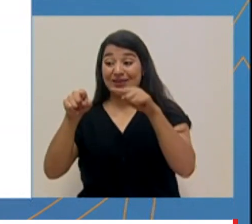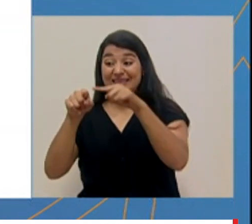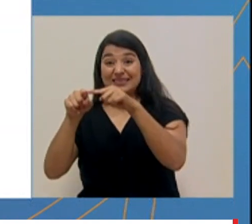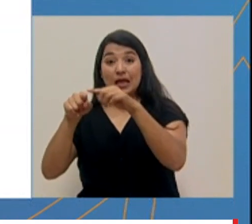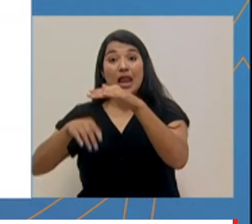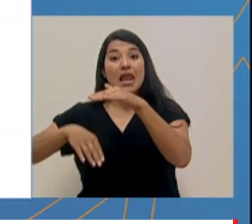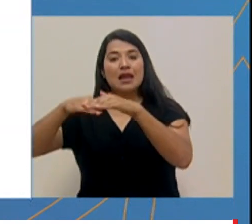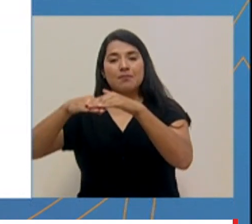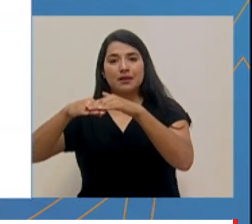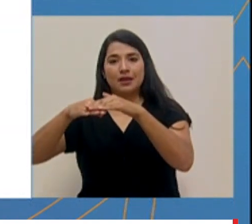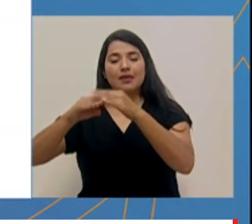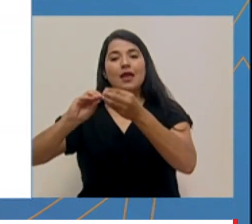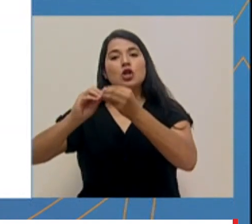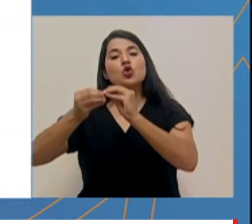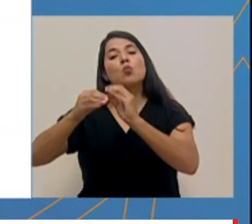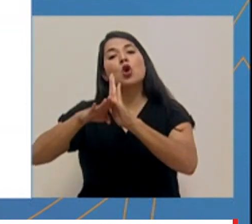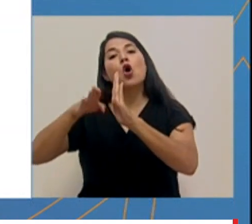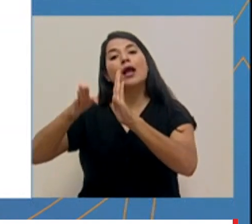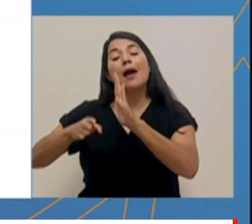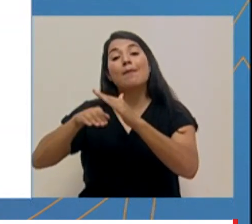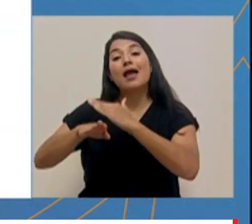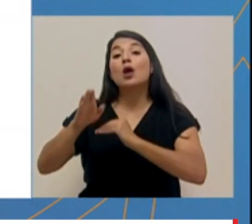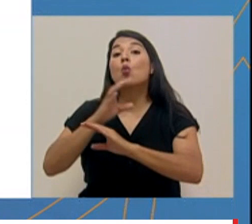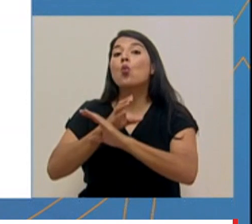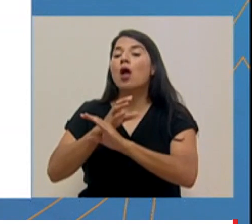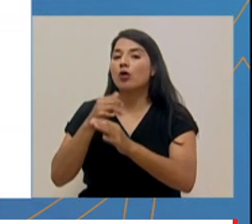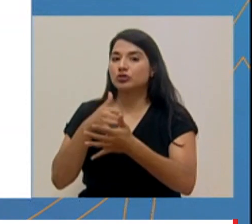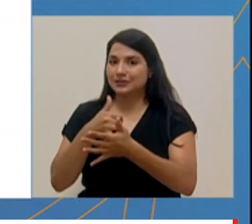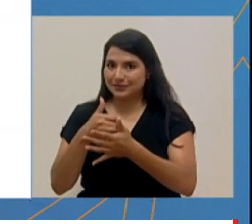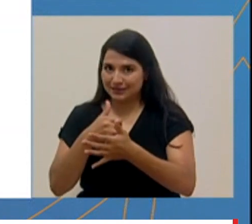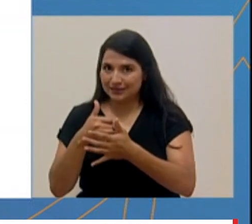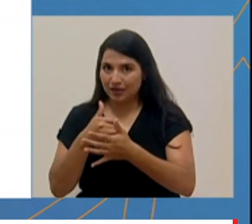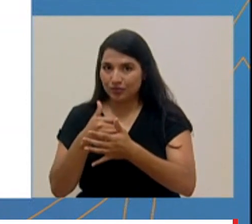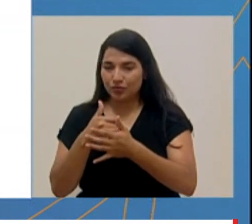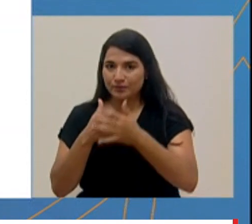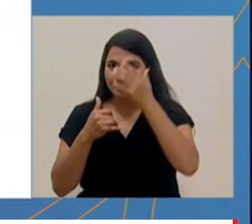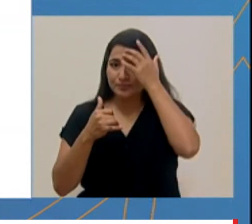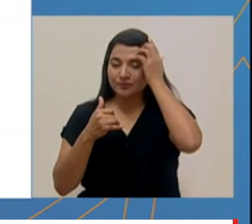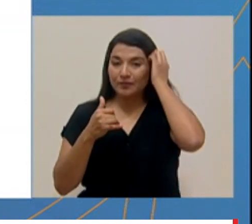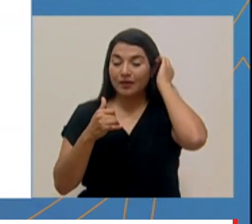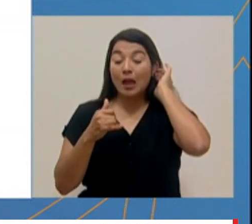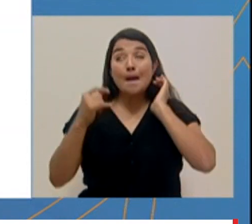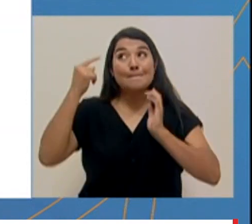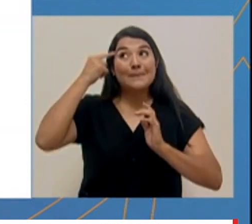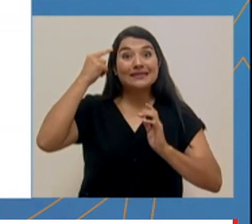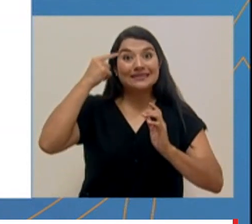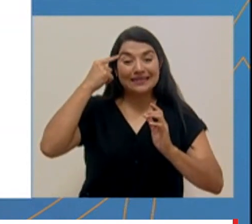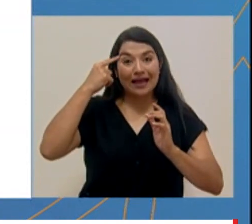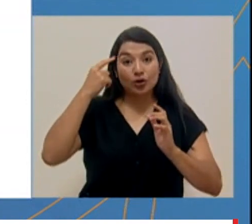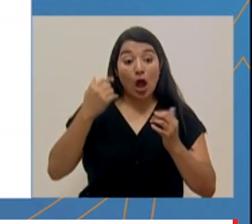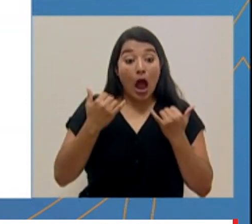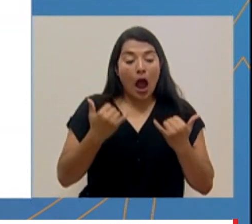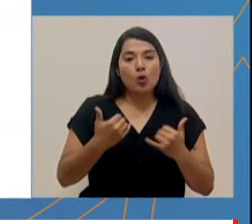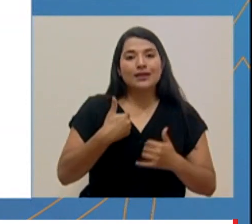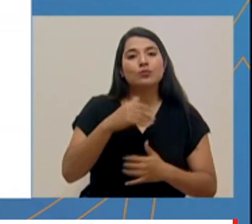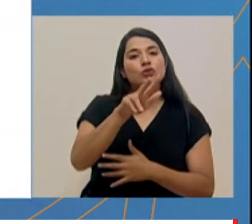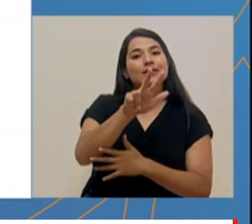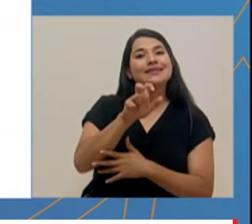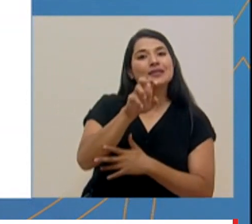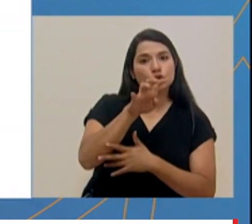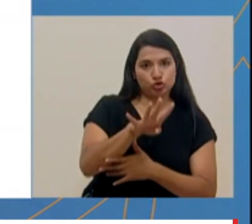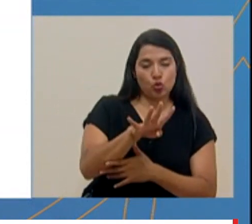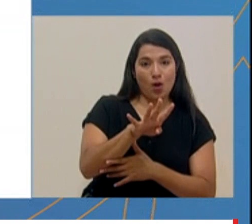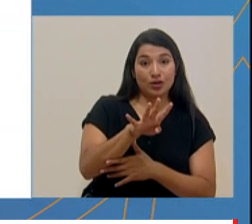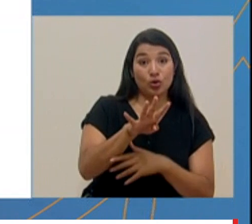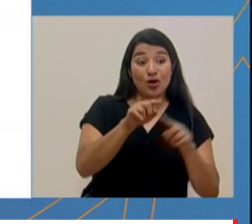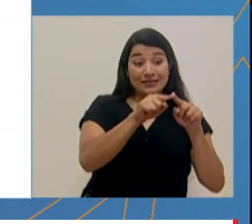cuidados intensivos, proyectando camas que hoy no existen. Hoy tenemos 304 camas UCI,